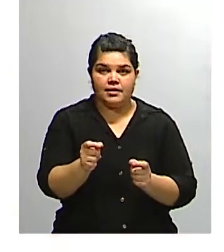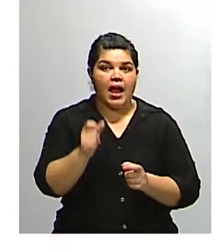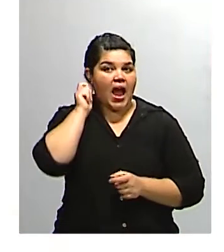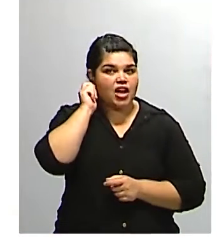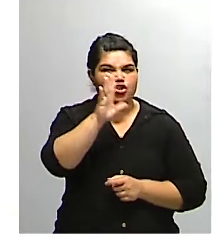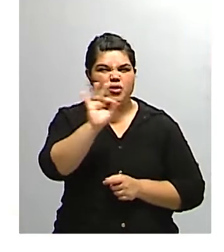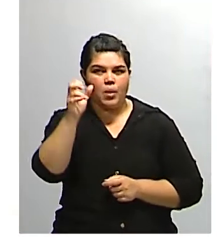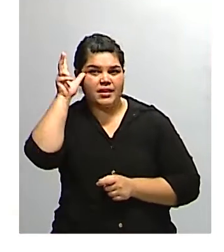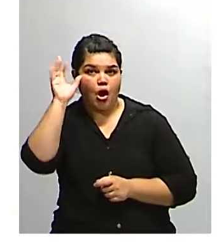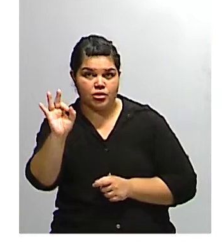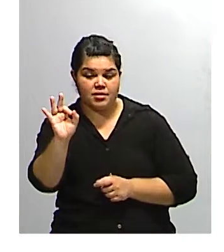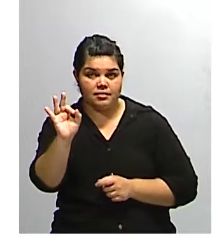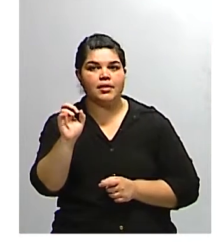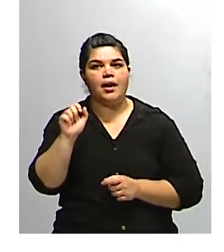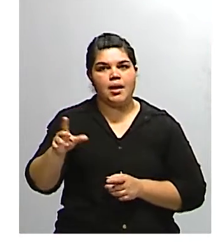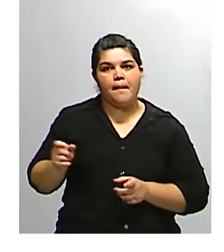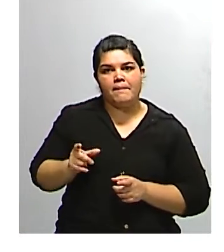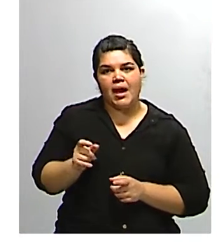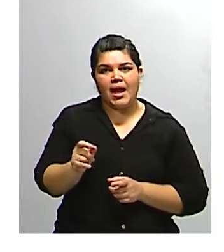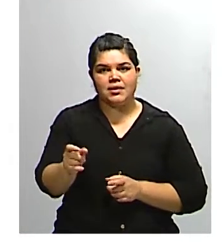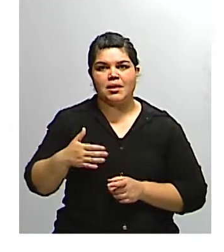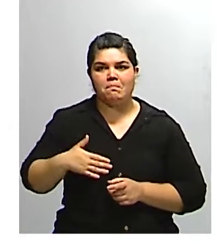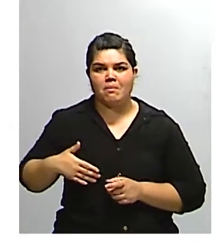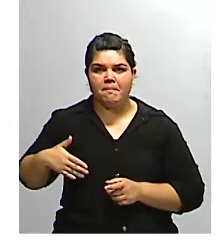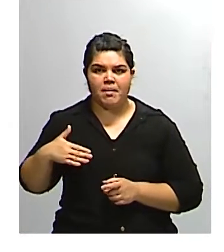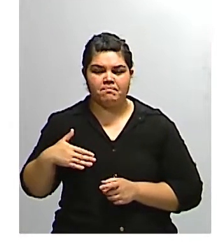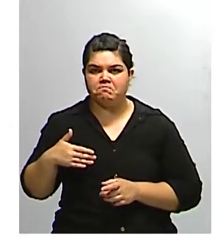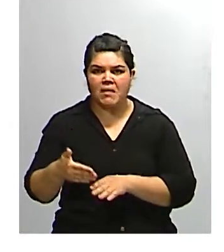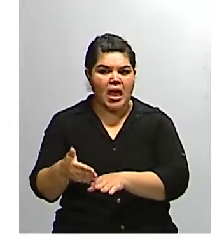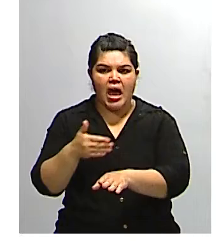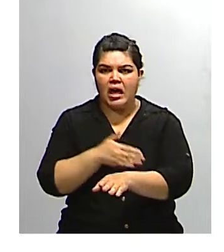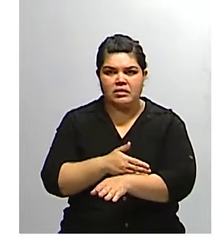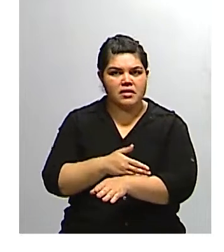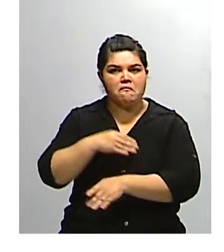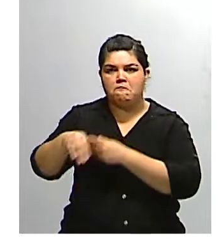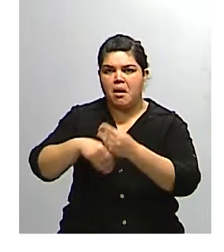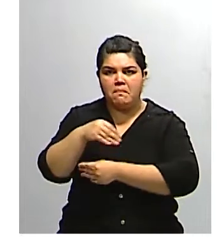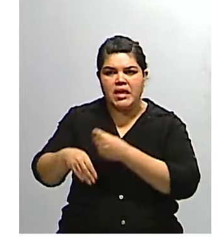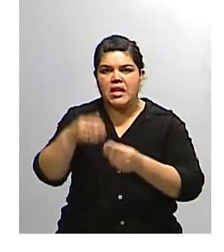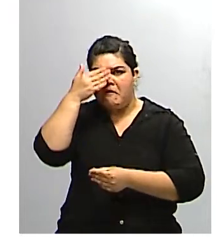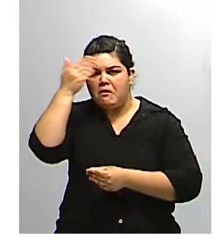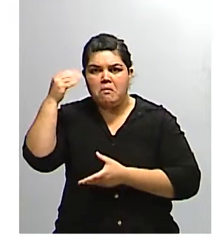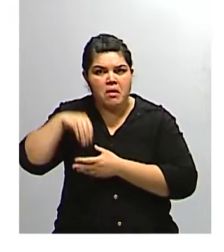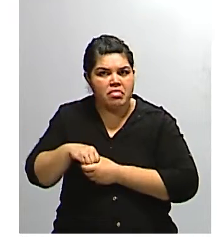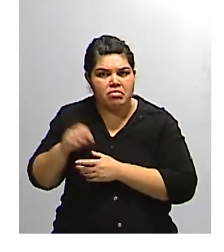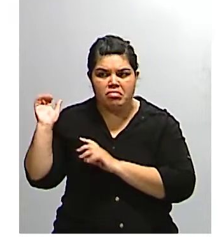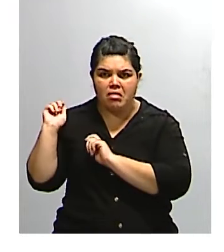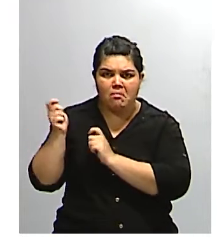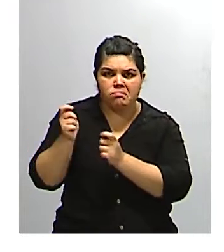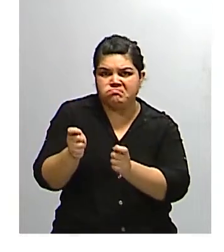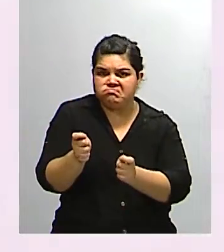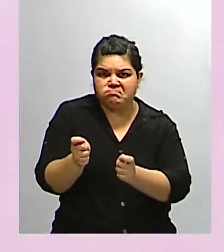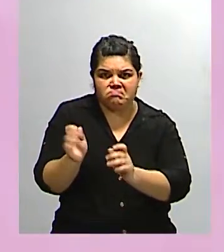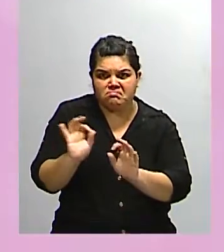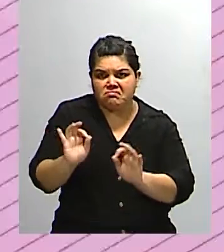del 75% de las mujeres con cáncer de mama no tiene antecedente familiar de dicha enfermedad. Y es importante tenerlo en cuenta,